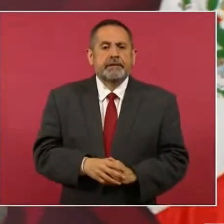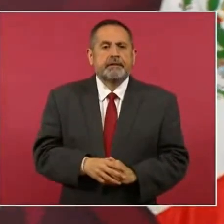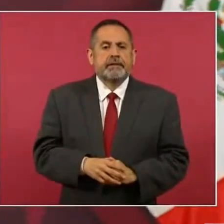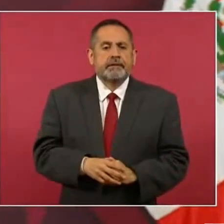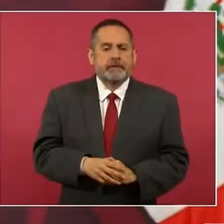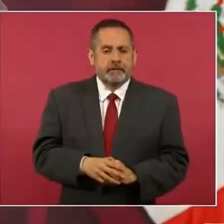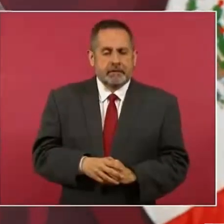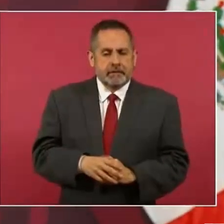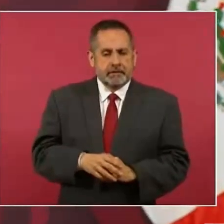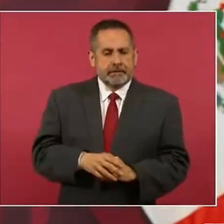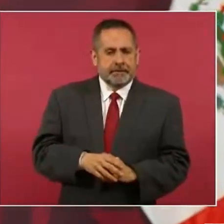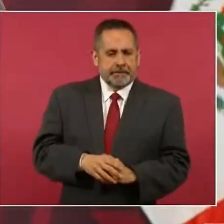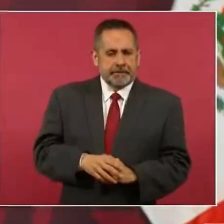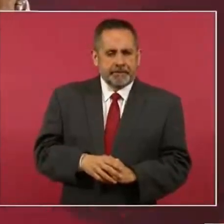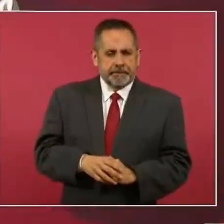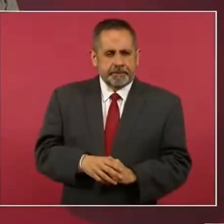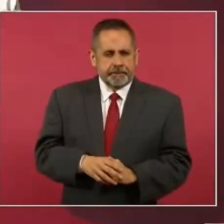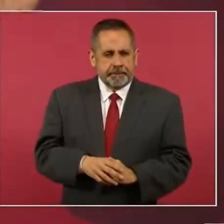En la época del